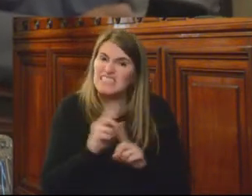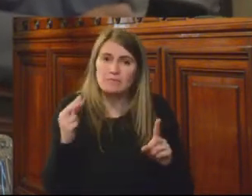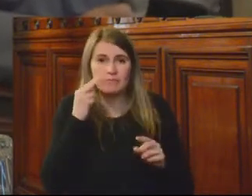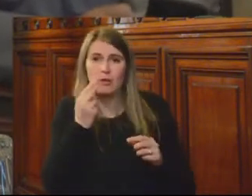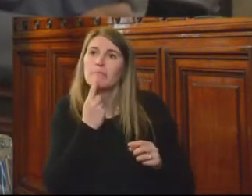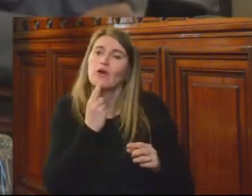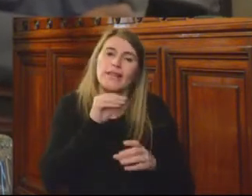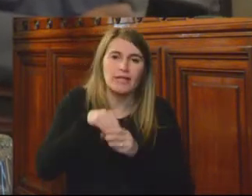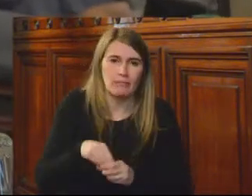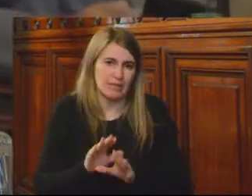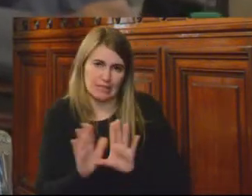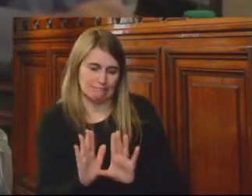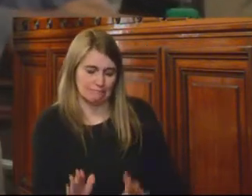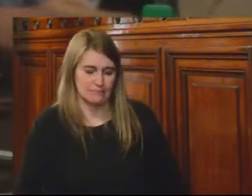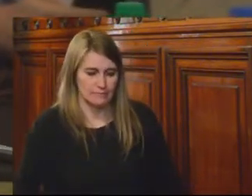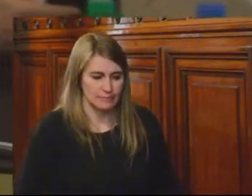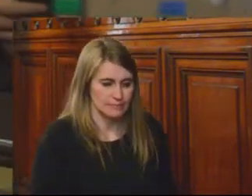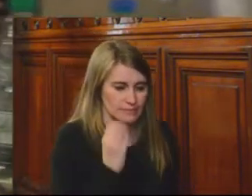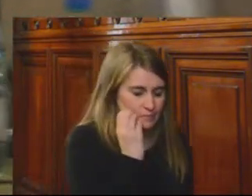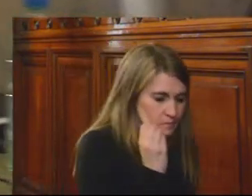políticas. Muchas gracias.